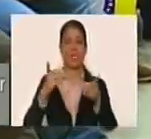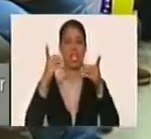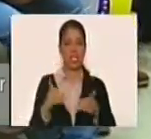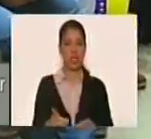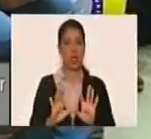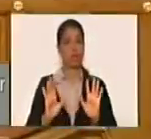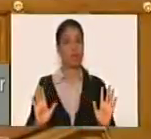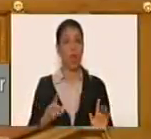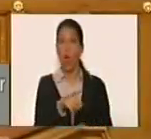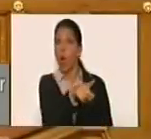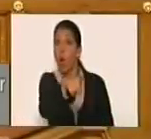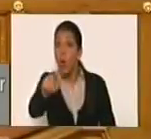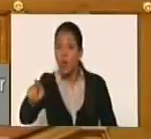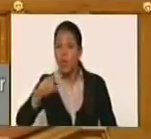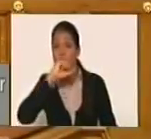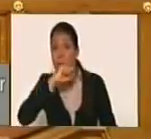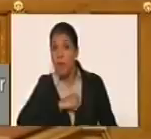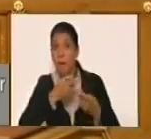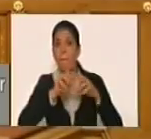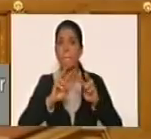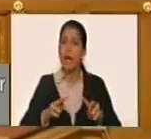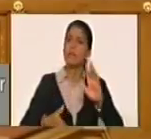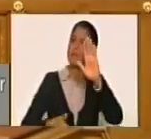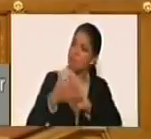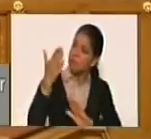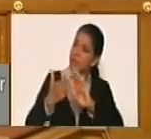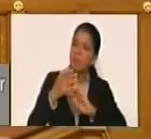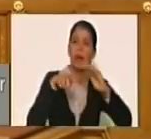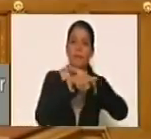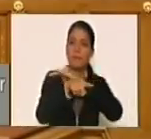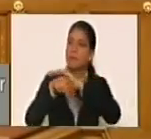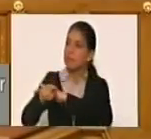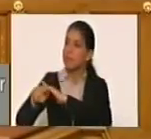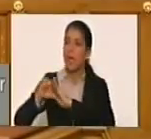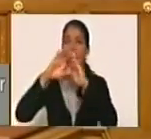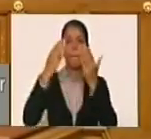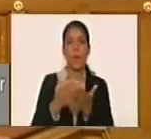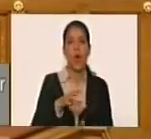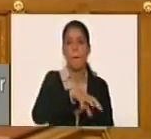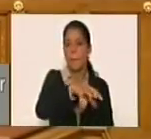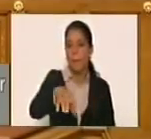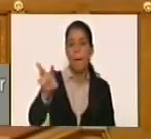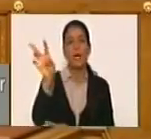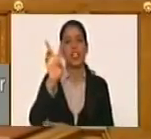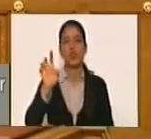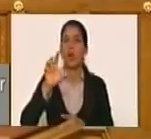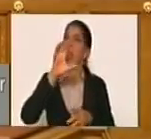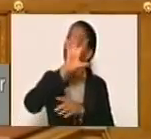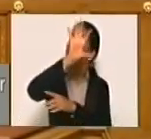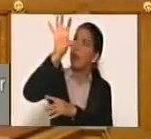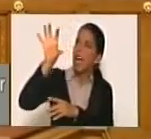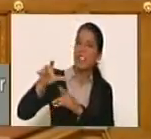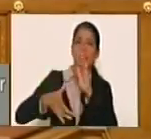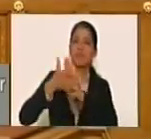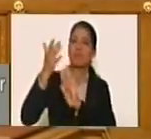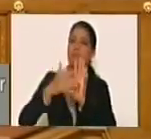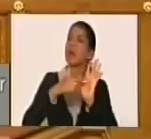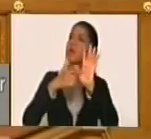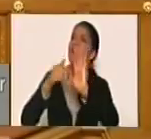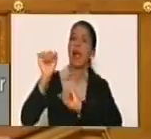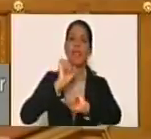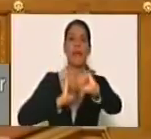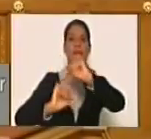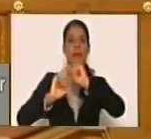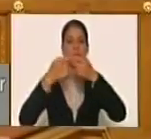paz, vámonos por todo el territorio, vámonos por el planeta a la defensa de la paz que ha sido amenazada por los imperios